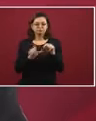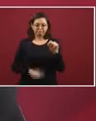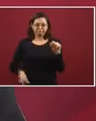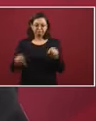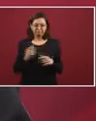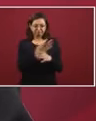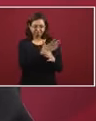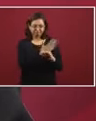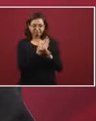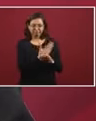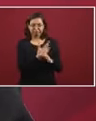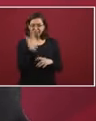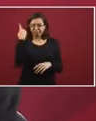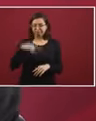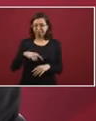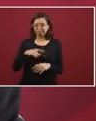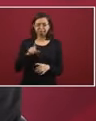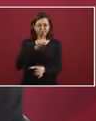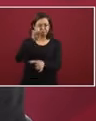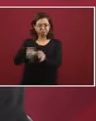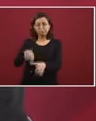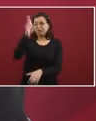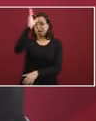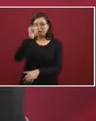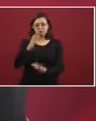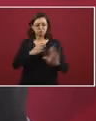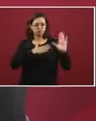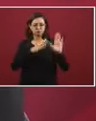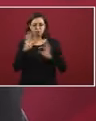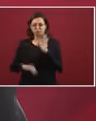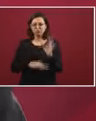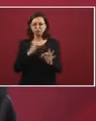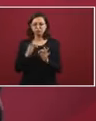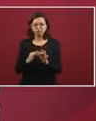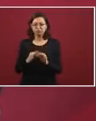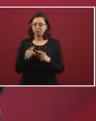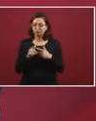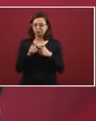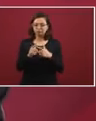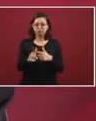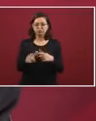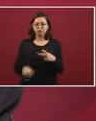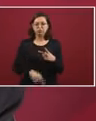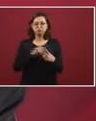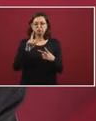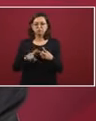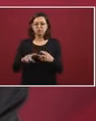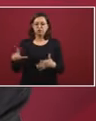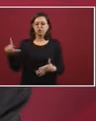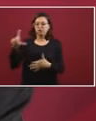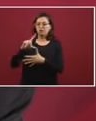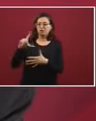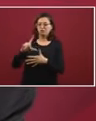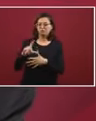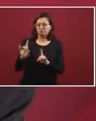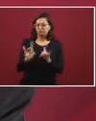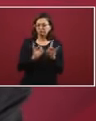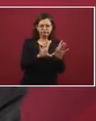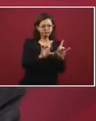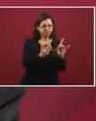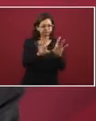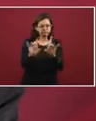supuesto. Haremos honor a los compromisos que México ha asumido. Respecto a América Latina y los diferentes movimientos que